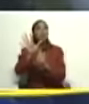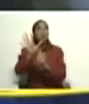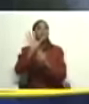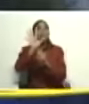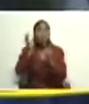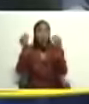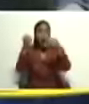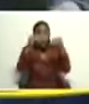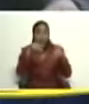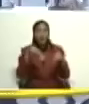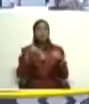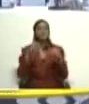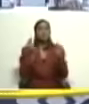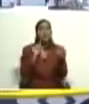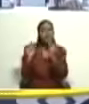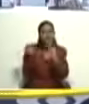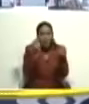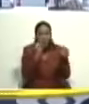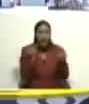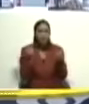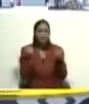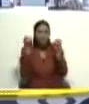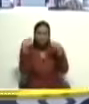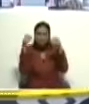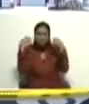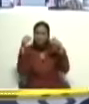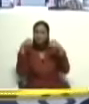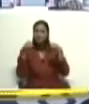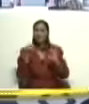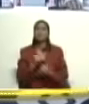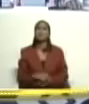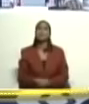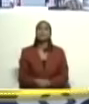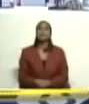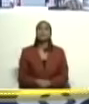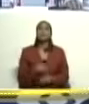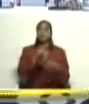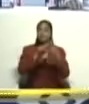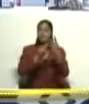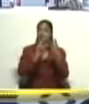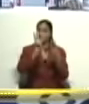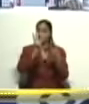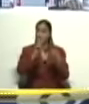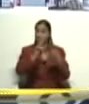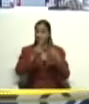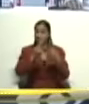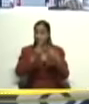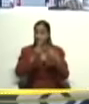practicados, bien dialogados. De las 3 R.N. a los 5 consensos.